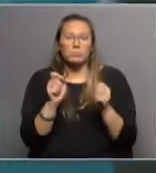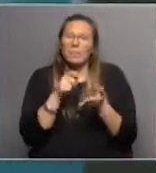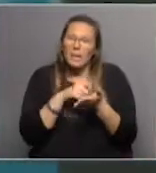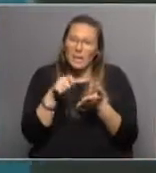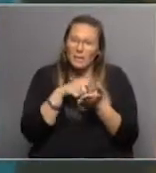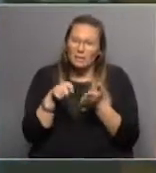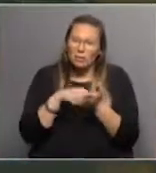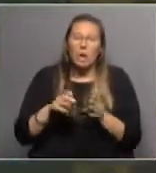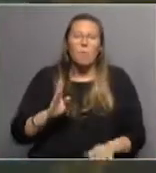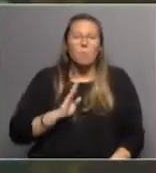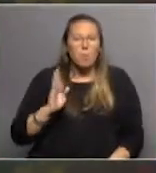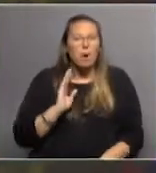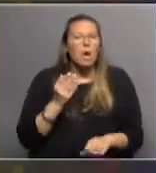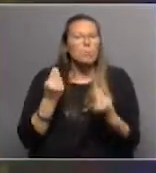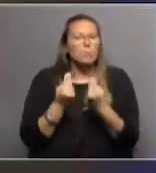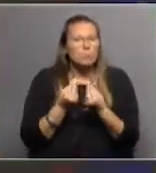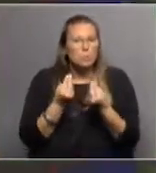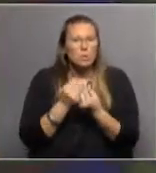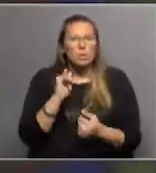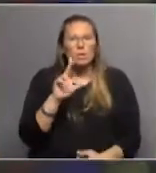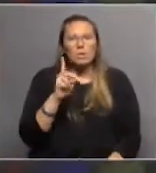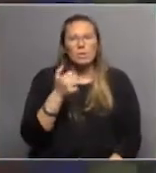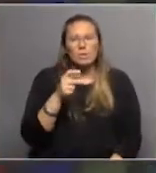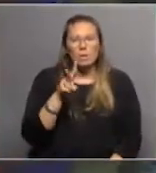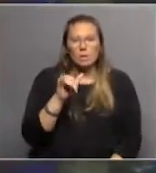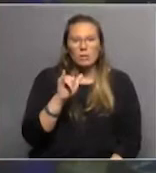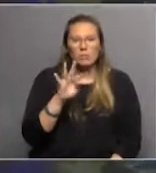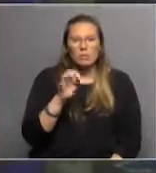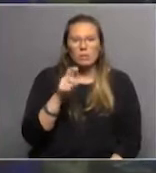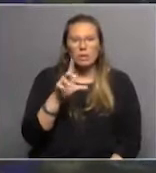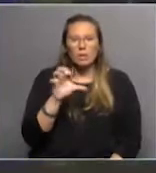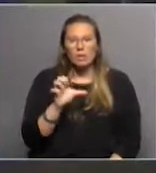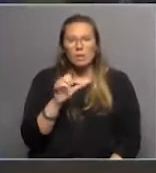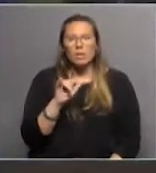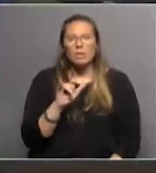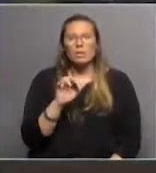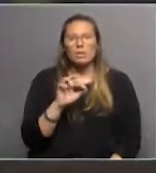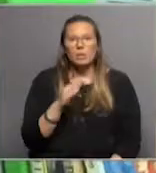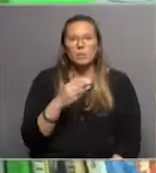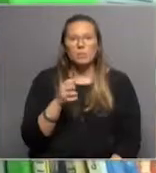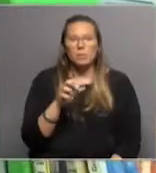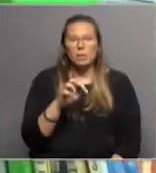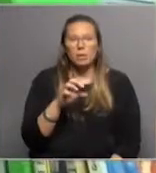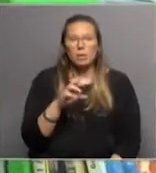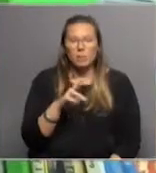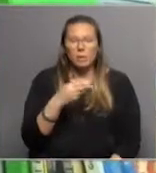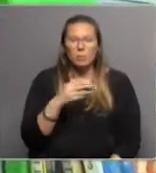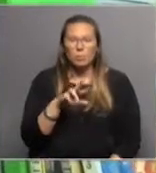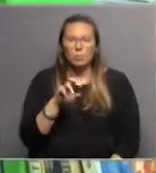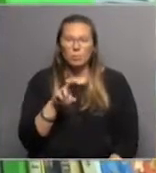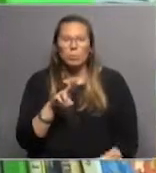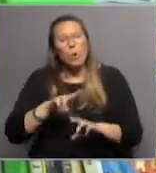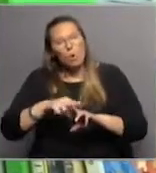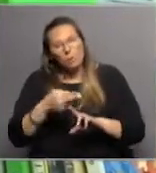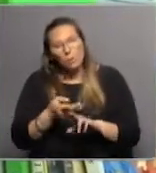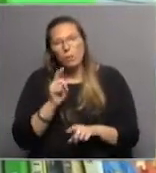escritoras mujeres se está pidiendo mucho. Ida Vital, Iba Gurú volvió de nuevo a pedirse ahora. Y